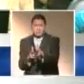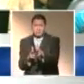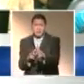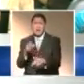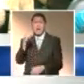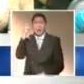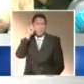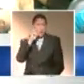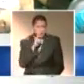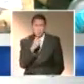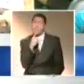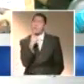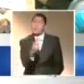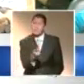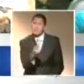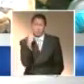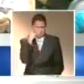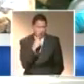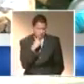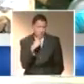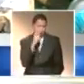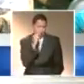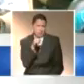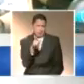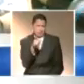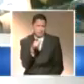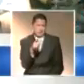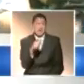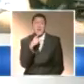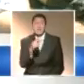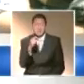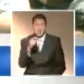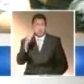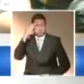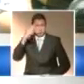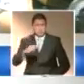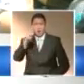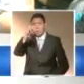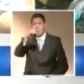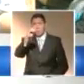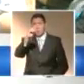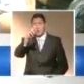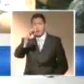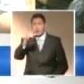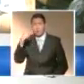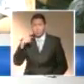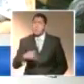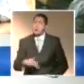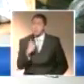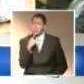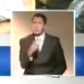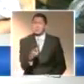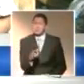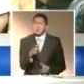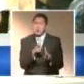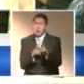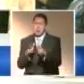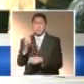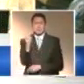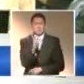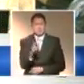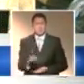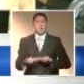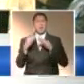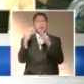saber si es verdad que el ministro de la Defensa entregó armas a Mario Silva, como allí se afirma,